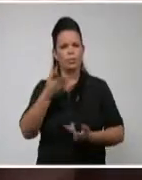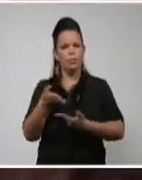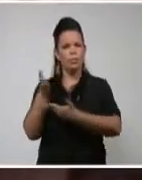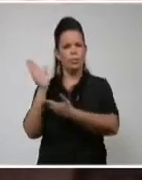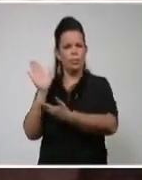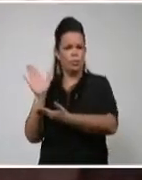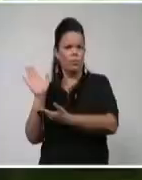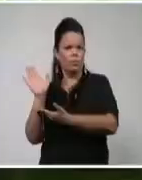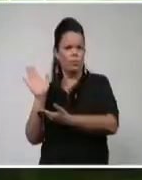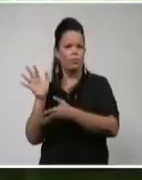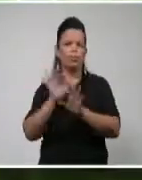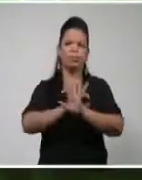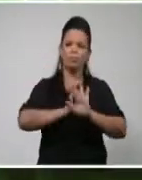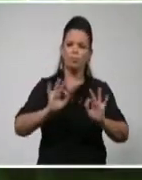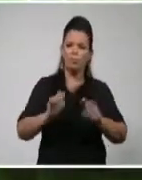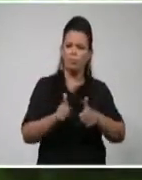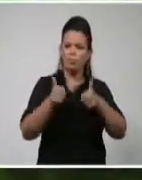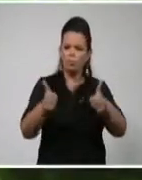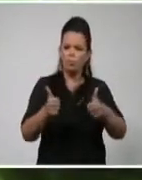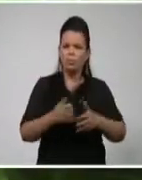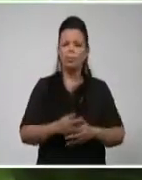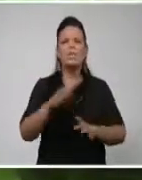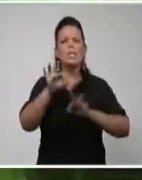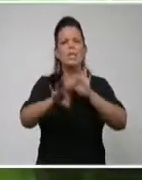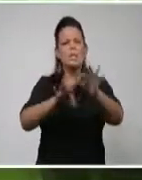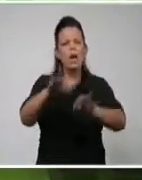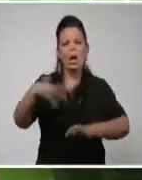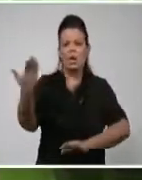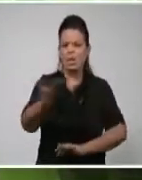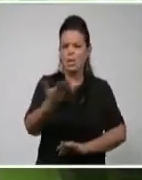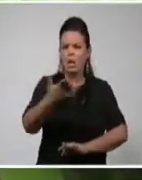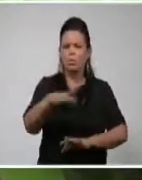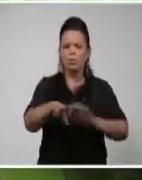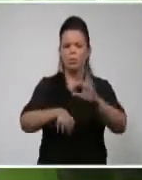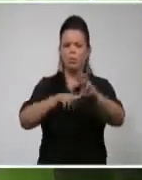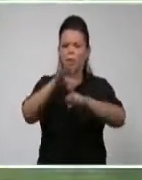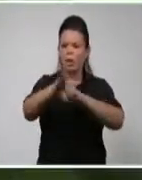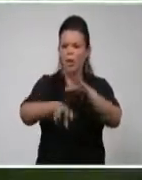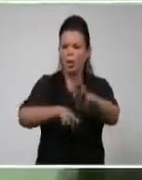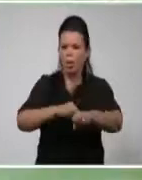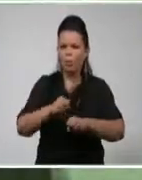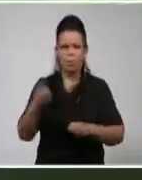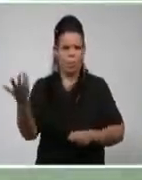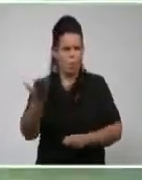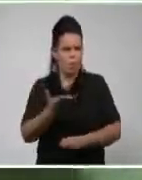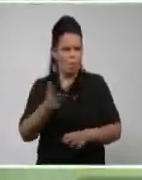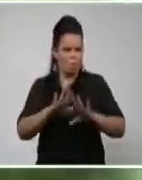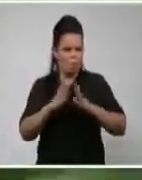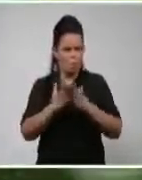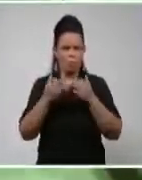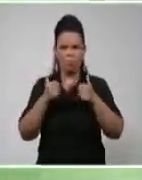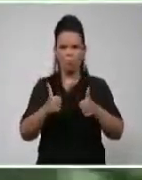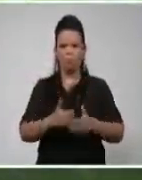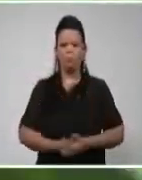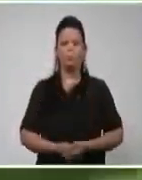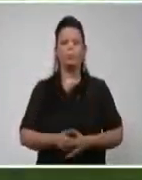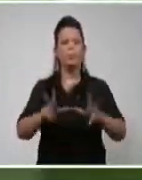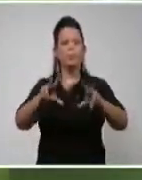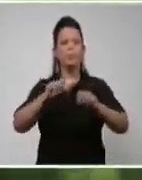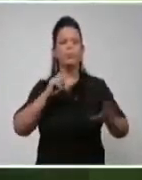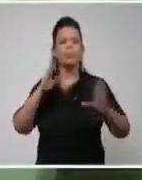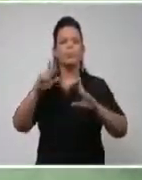una siembra temprana, una recolección en tiempo y forma, y se proyecta con buenos resultados en la cura. El ordenamiento monetario provocó